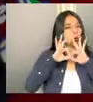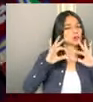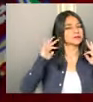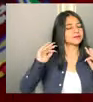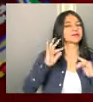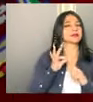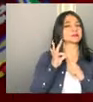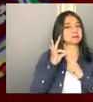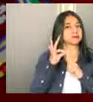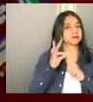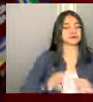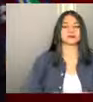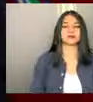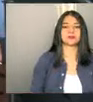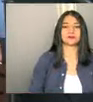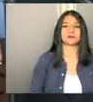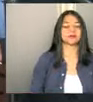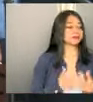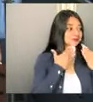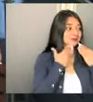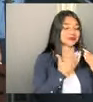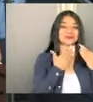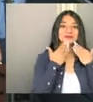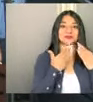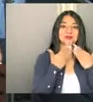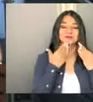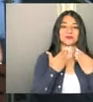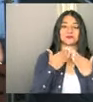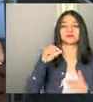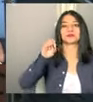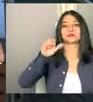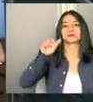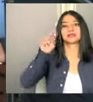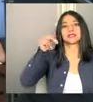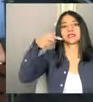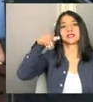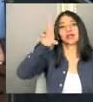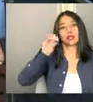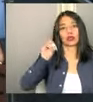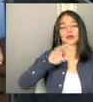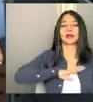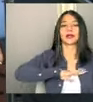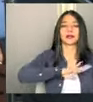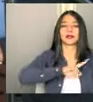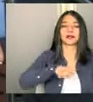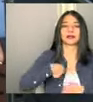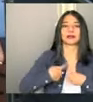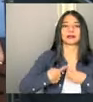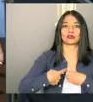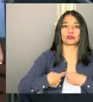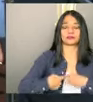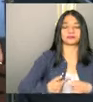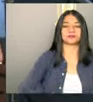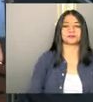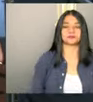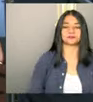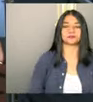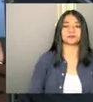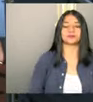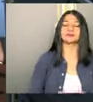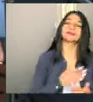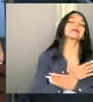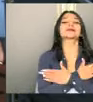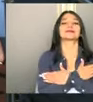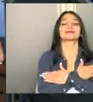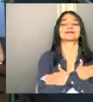Es lo que yo podría señalar. Muchas gracias al doctor Santiago Guarderas Izquierdo, alcalde del Distrito Metropolitano de Quito. Saludamos